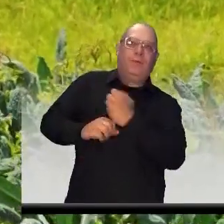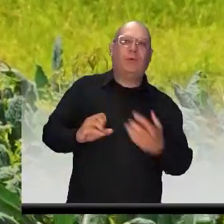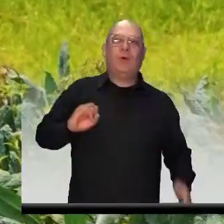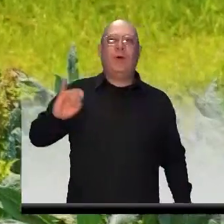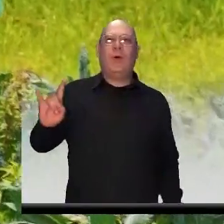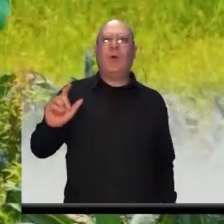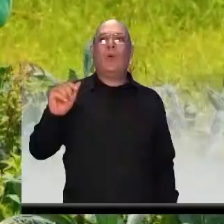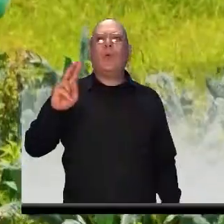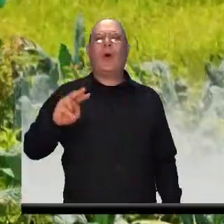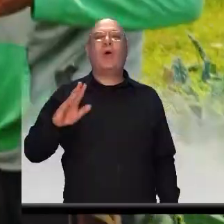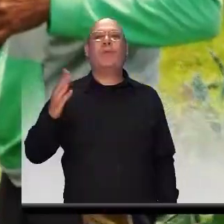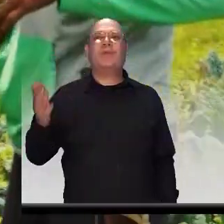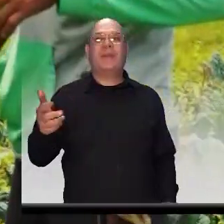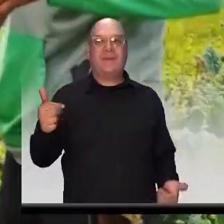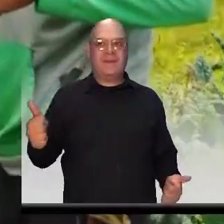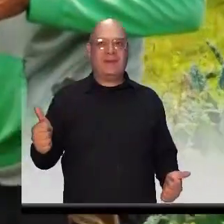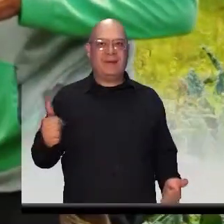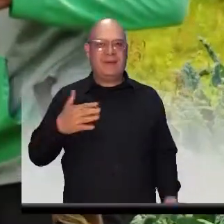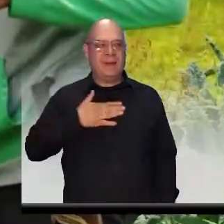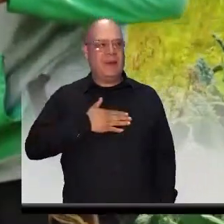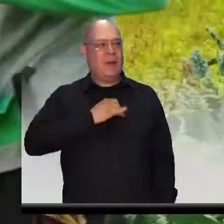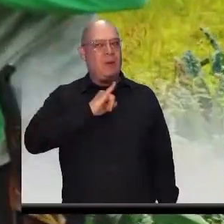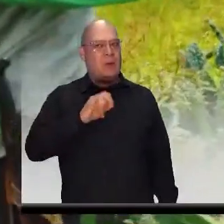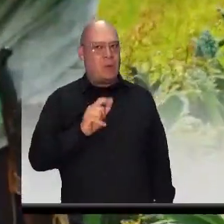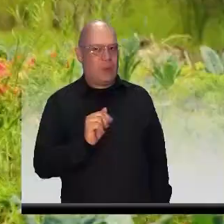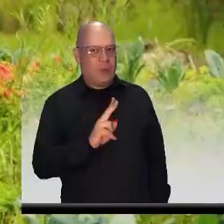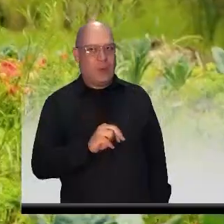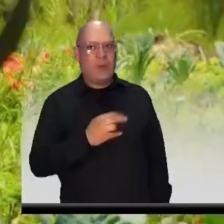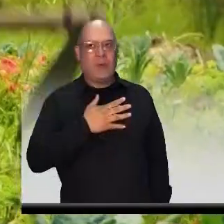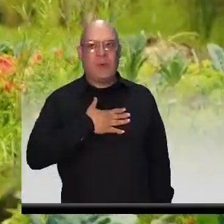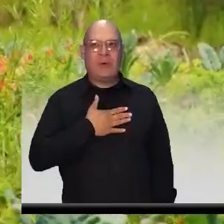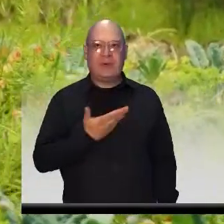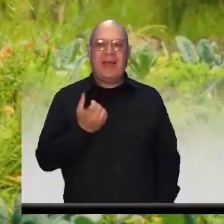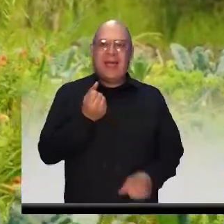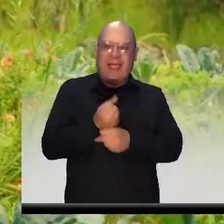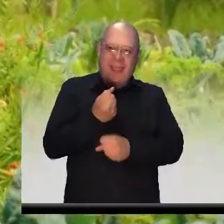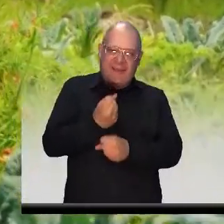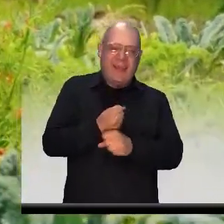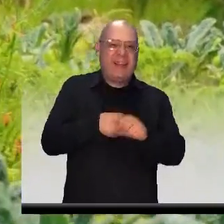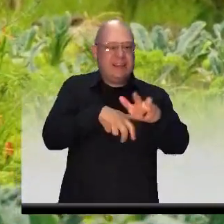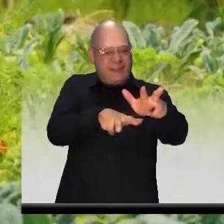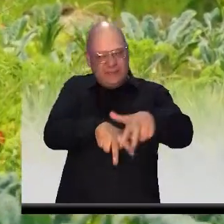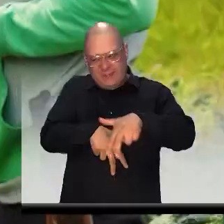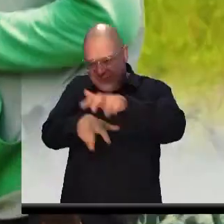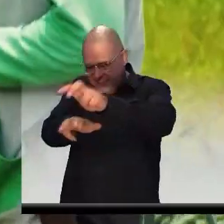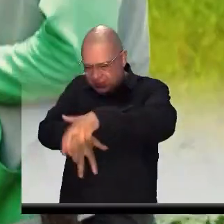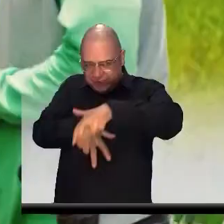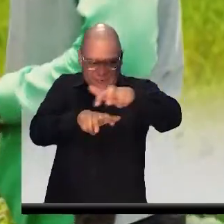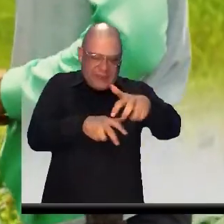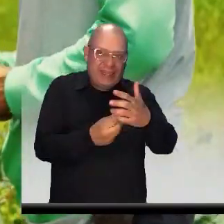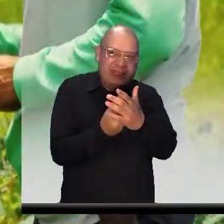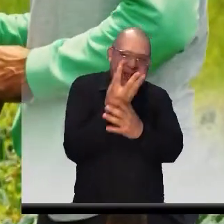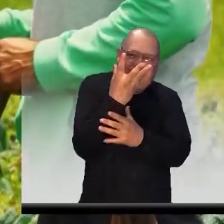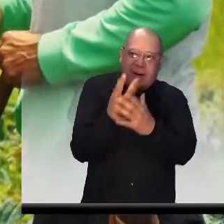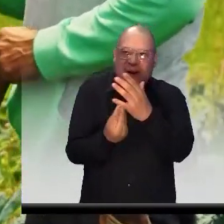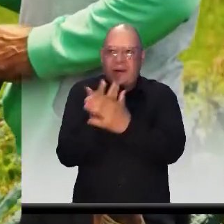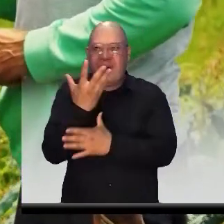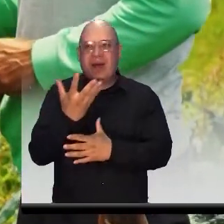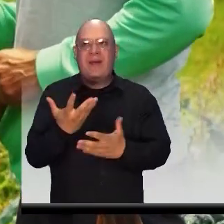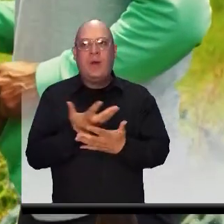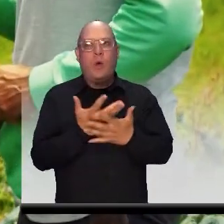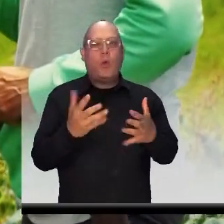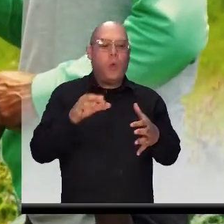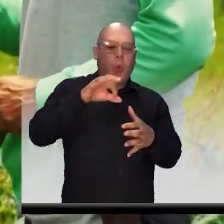lejos. Pero yo soy Juan. Pues yo aquí me dedico a trabajar arreglando la tierra, sembrando. La agricultura orgánica es la